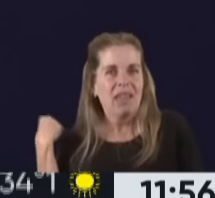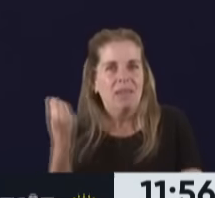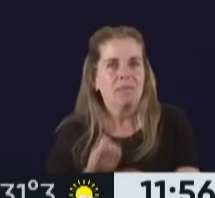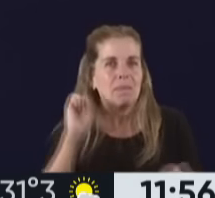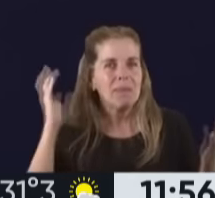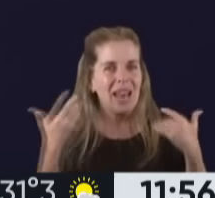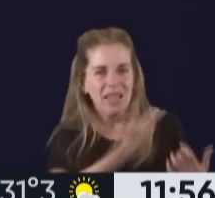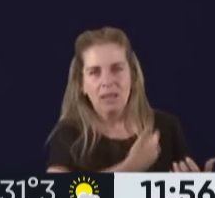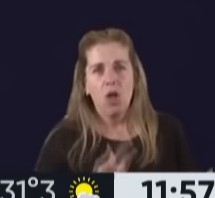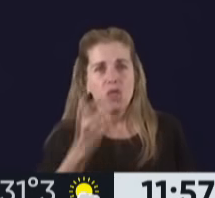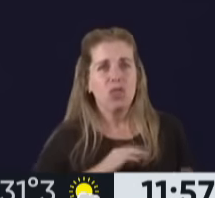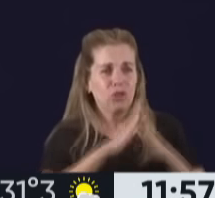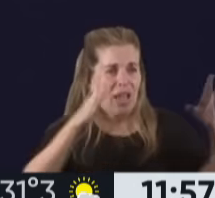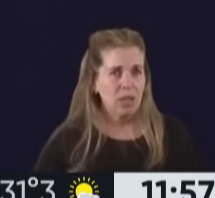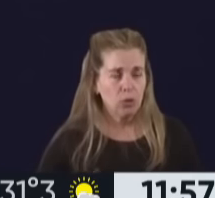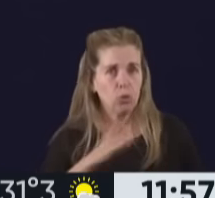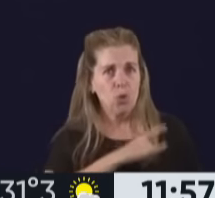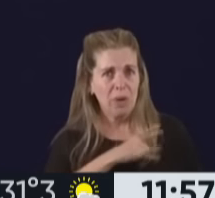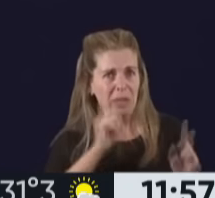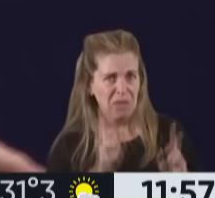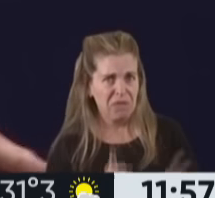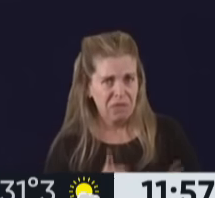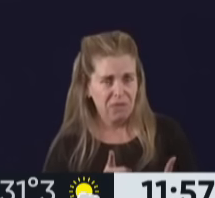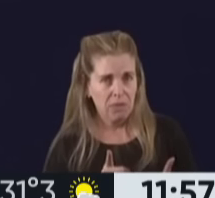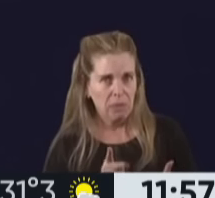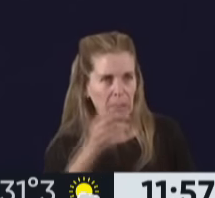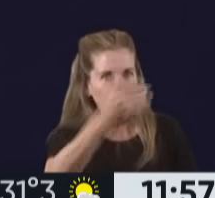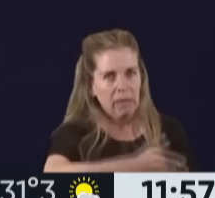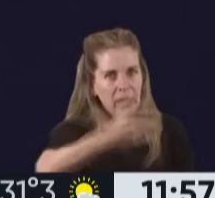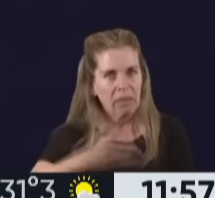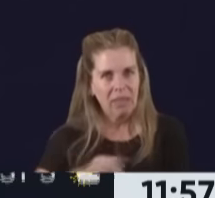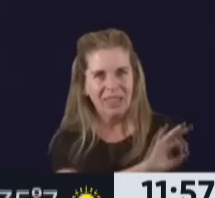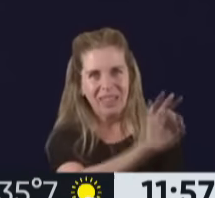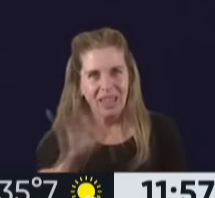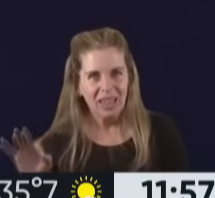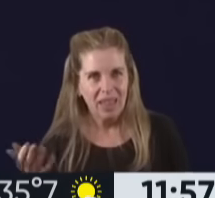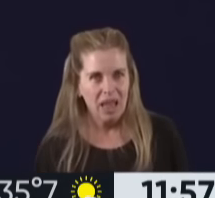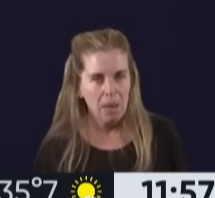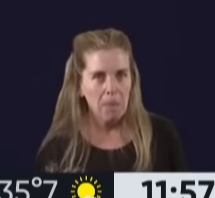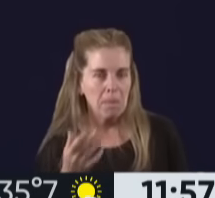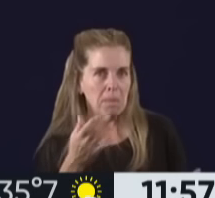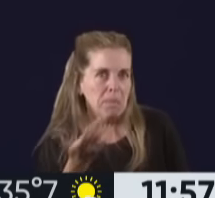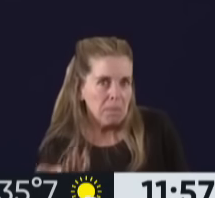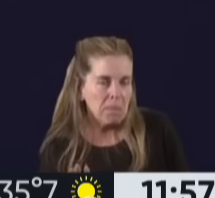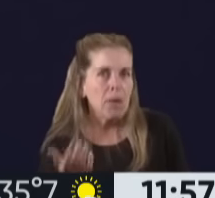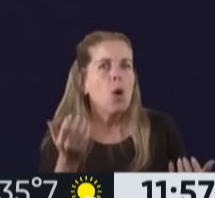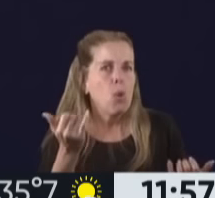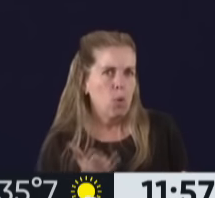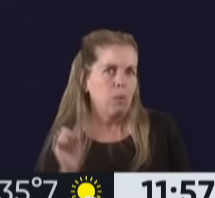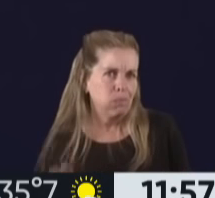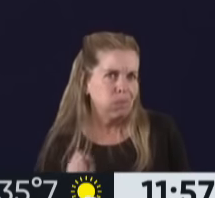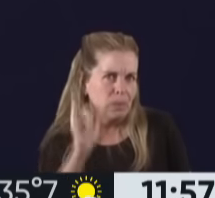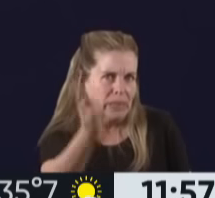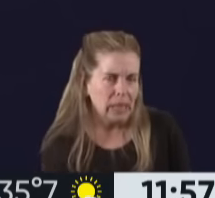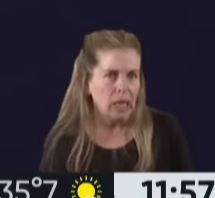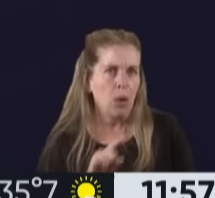de funcionar, ni dejado de dictar clases, ni que haya cumplido con sus cronogramas, más allá de tomas y de paros que hemos conocido a